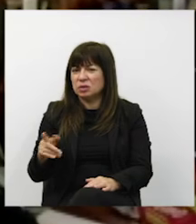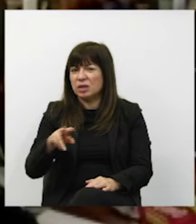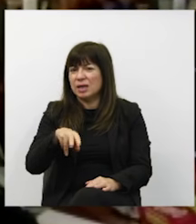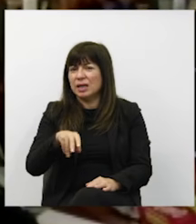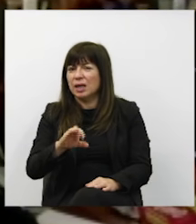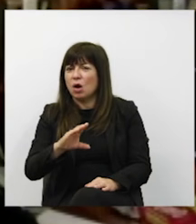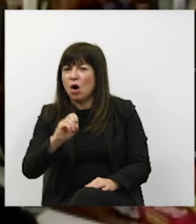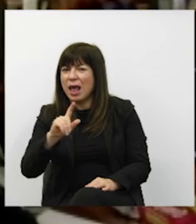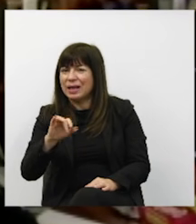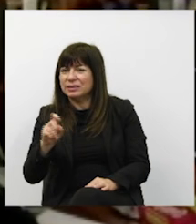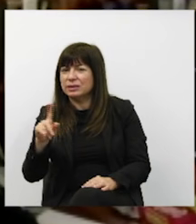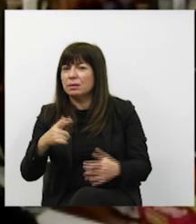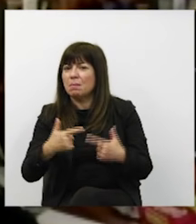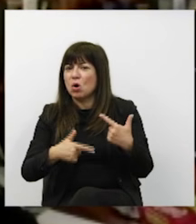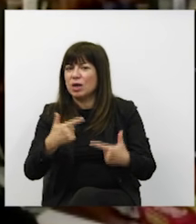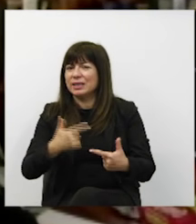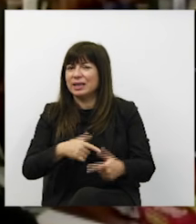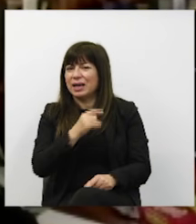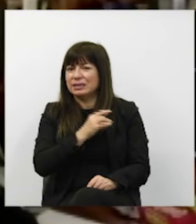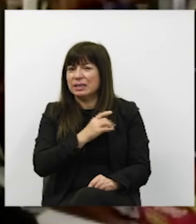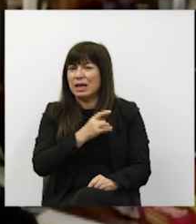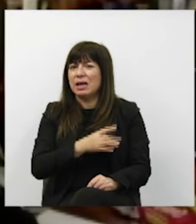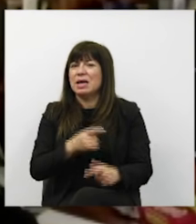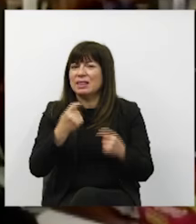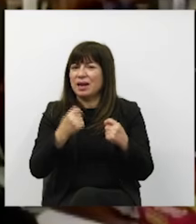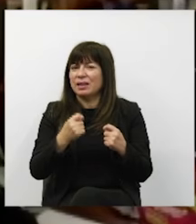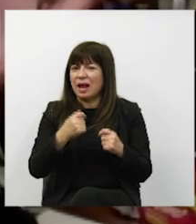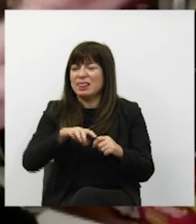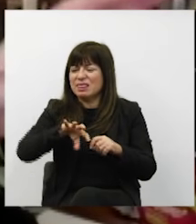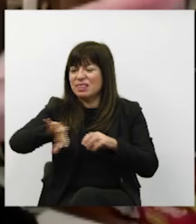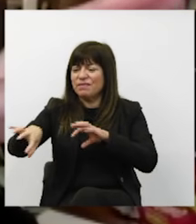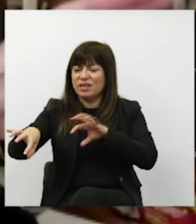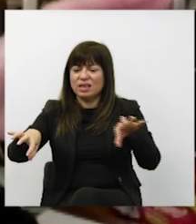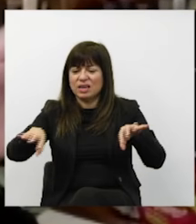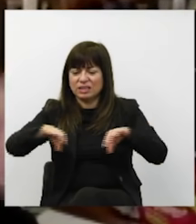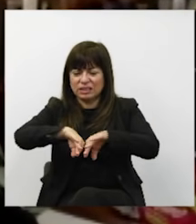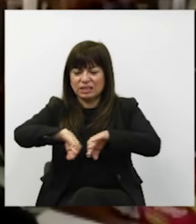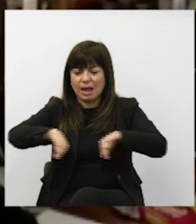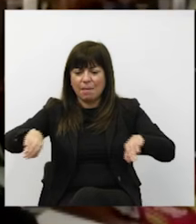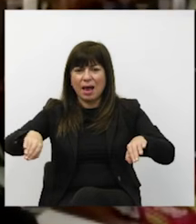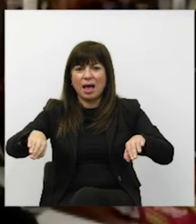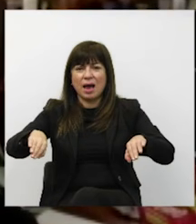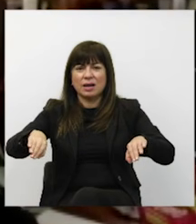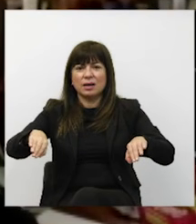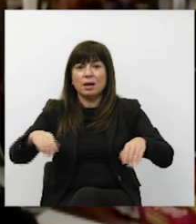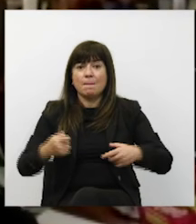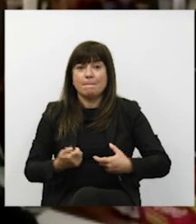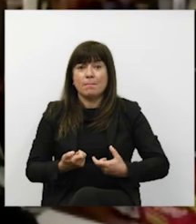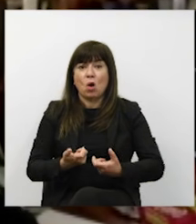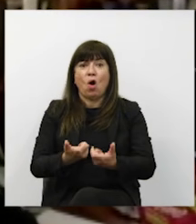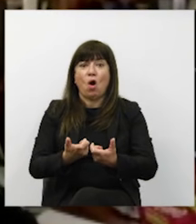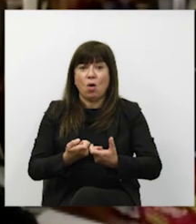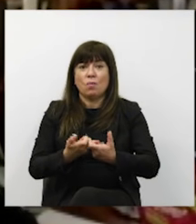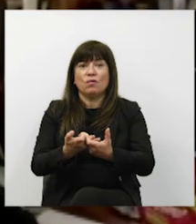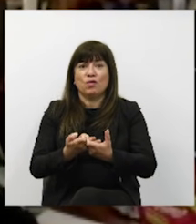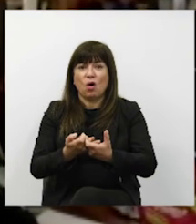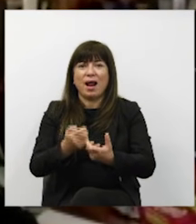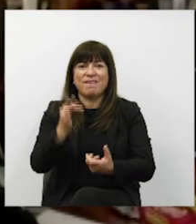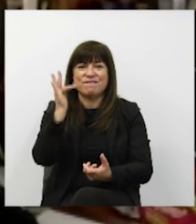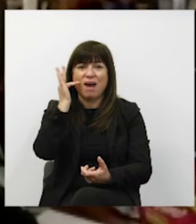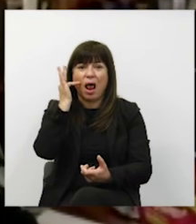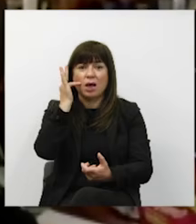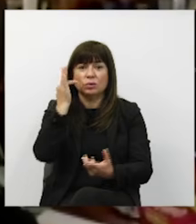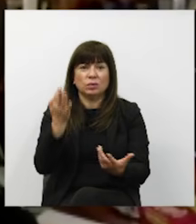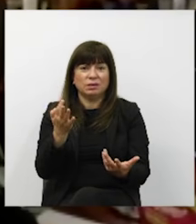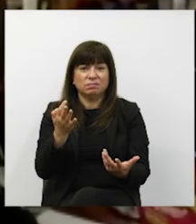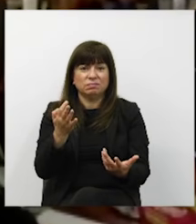Nicolás con respecto a la política chilena, tratar de dividir y separar y generar a través de la farándula. Pues yo